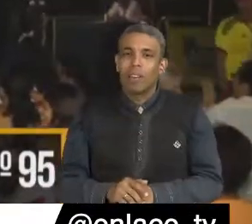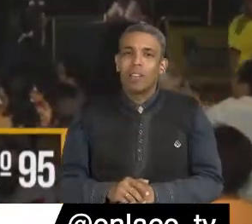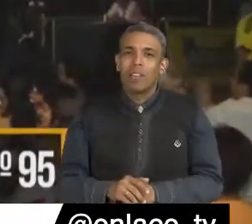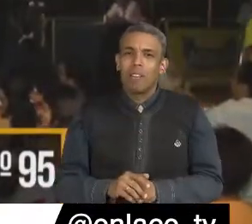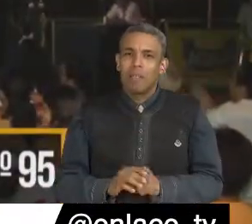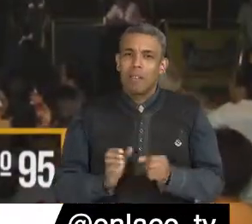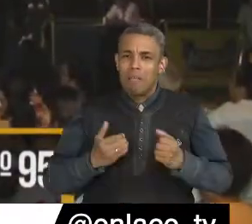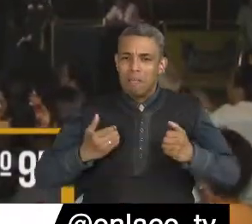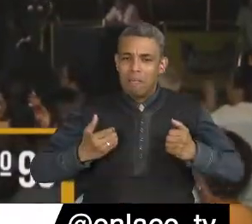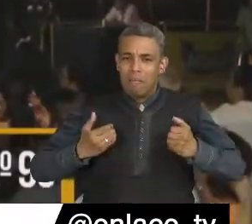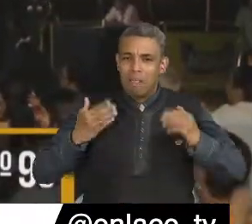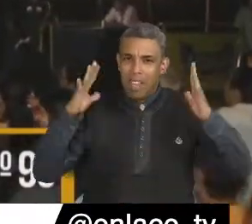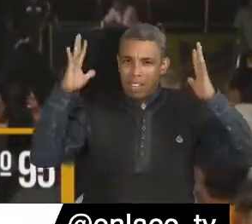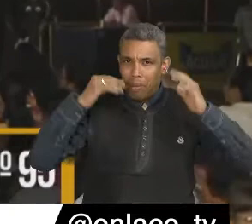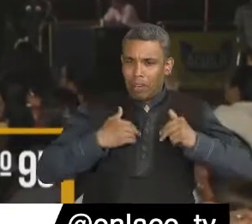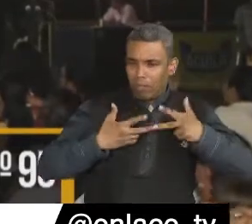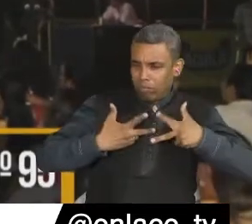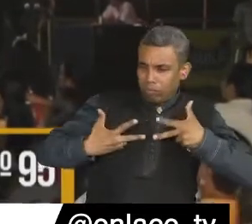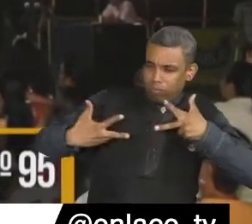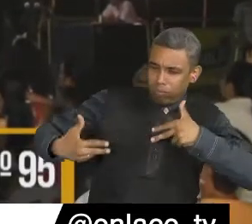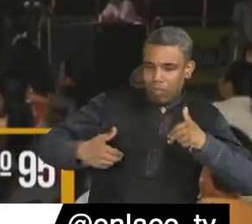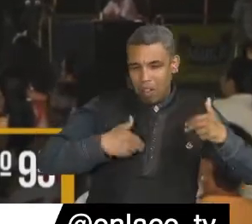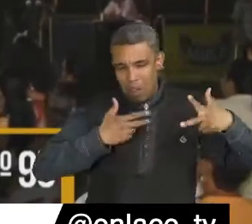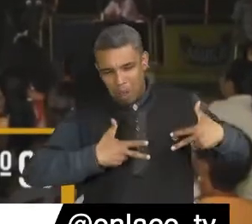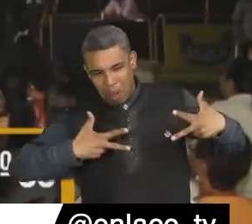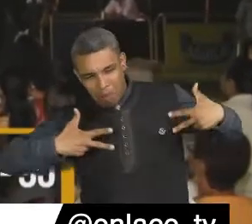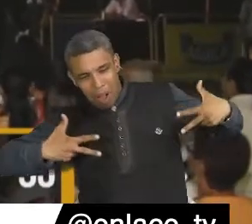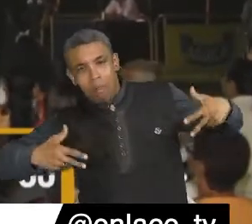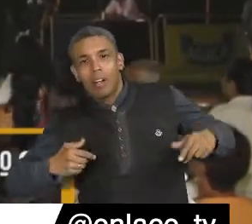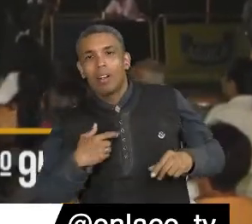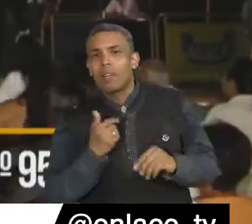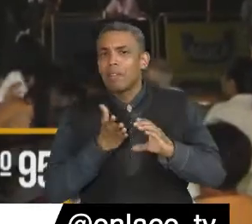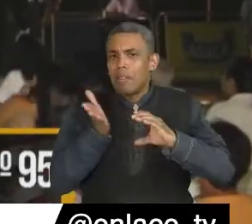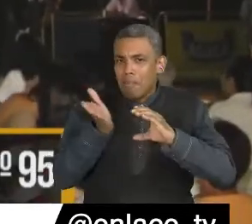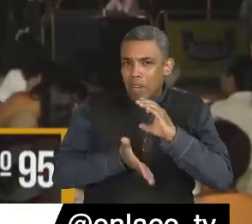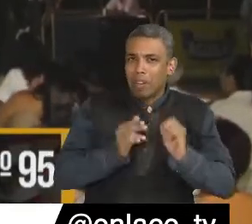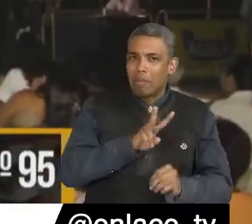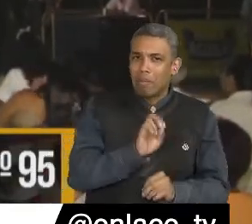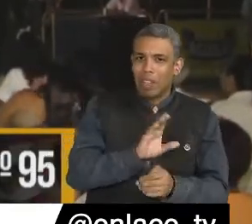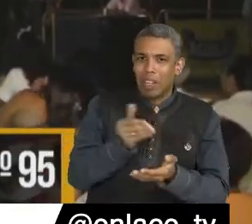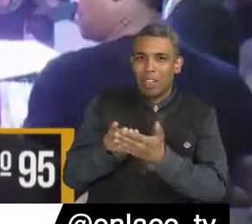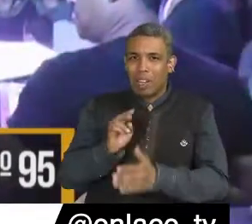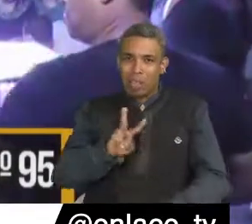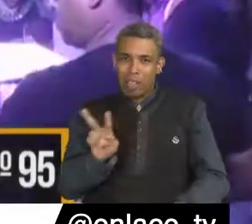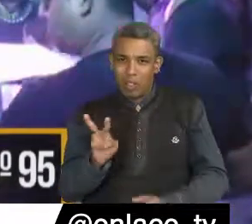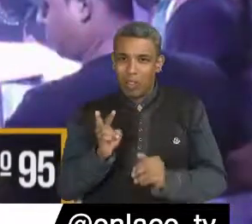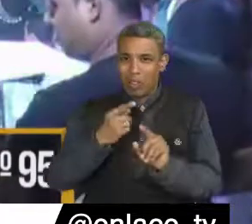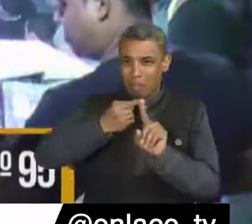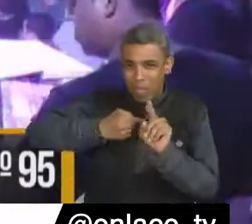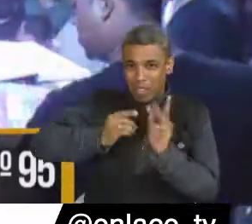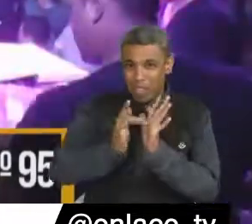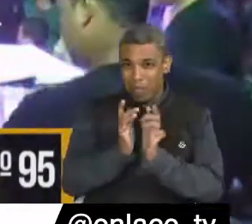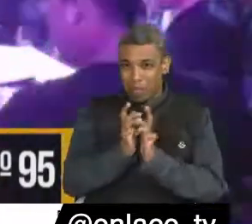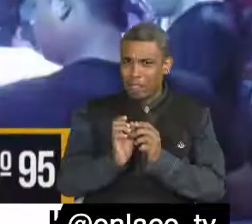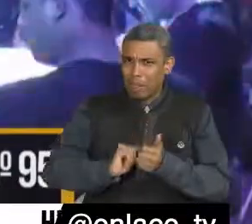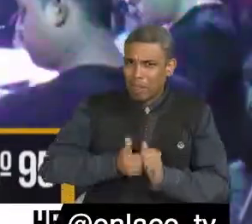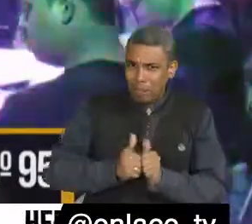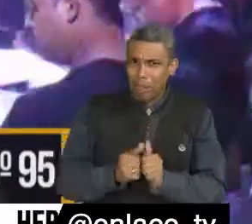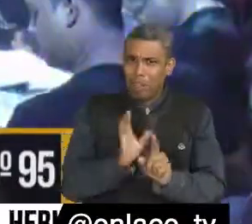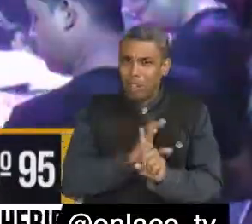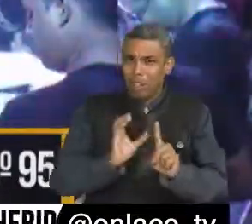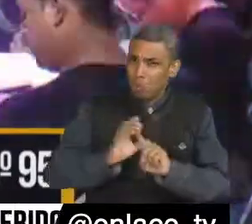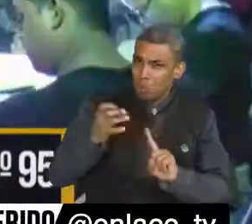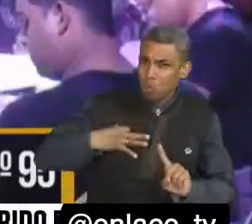Piquería en el Parque Ecológico del barrio Cincuentenario, en la Comuna 4, del 20 al 22 de abril. Entre otras actividades deportivas y culturales, Valles